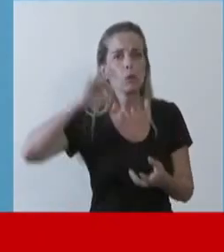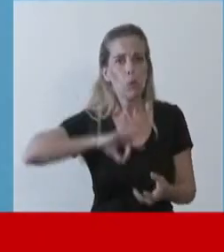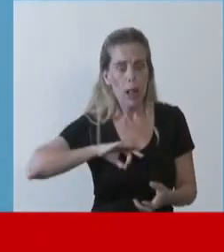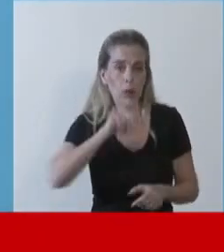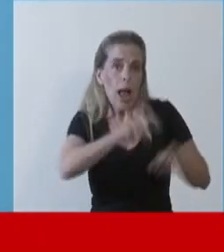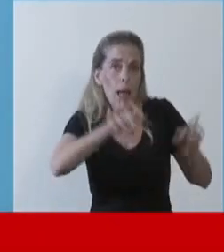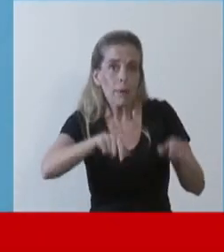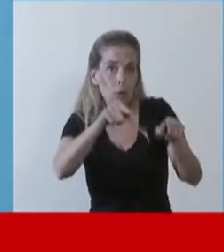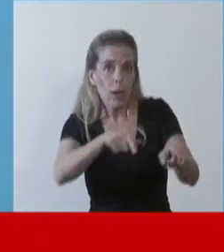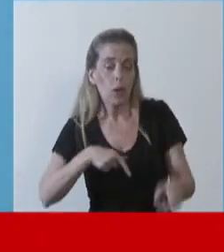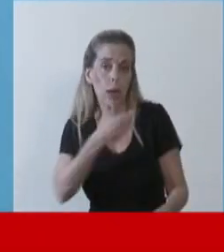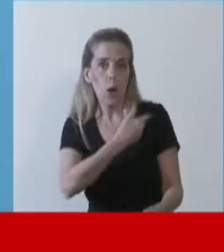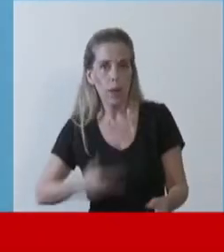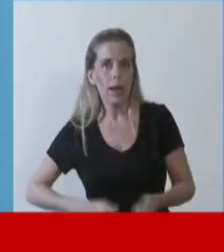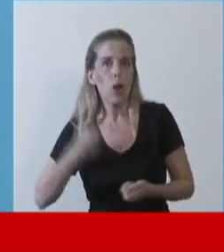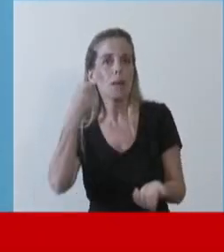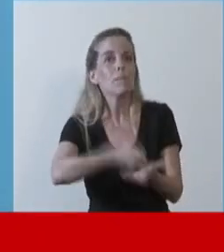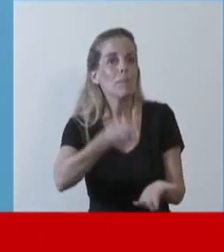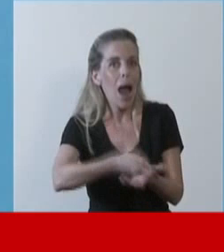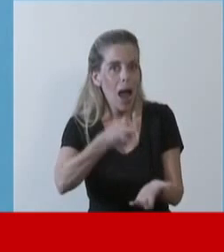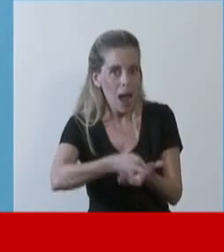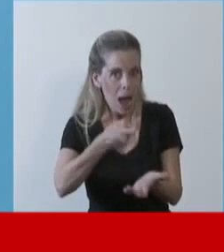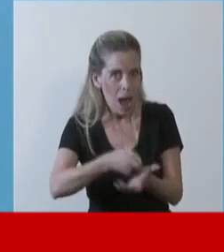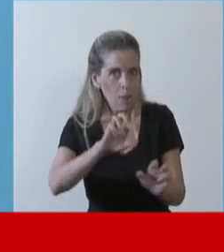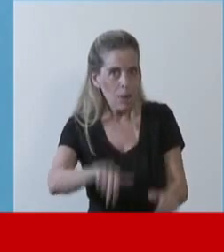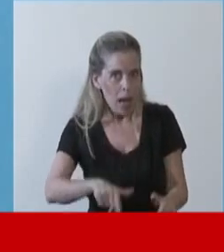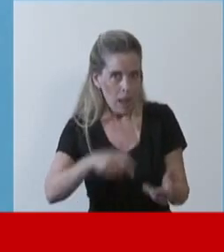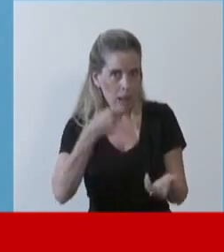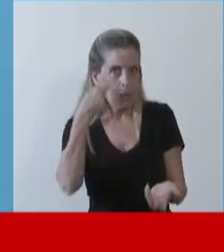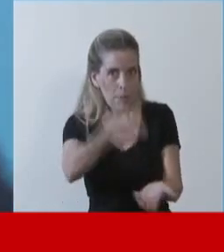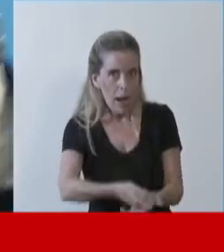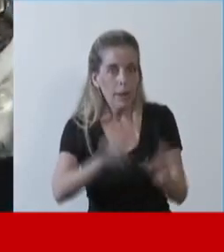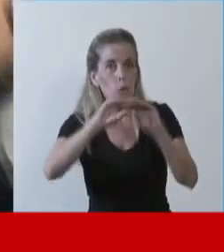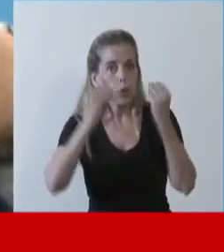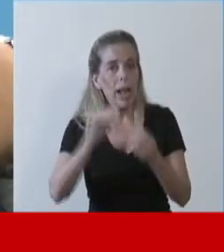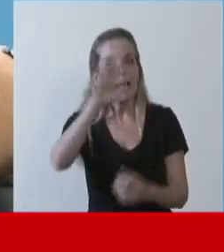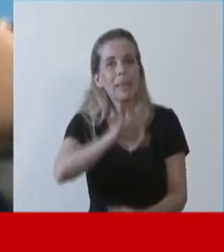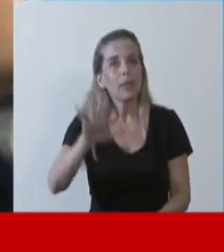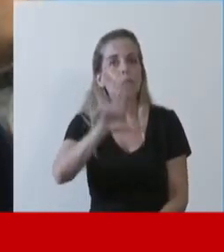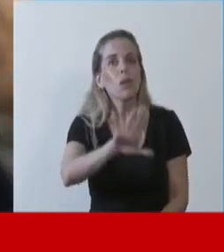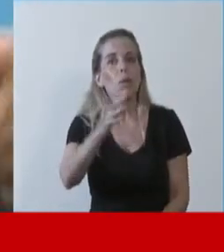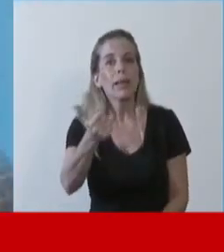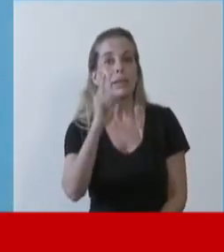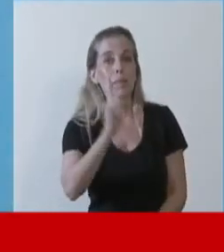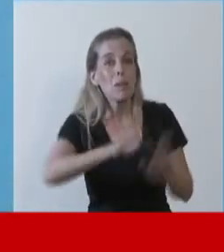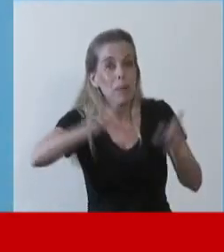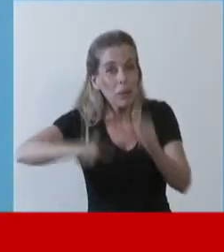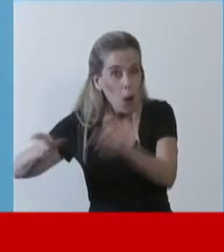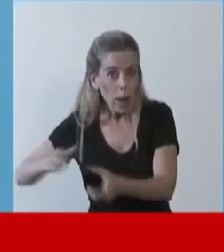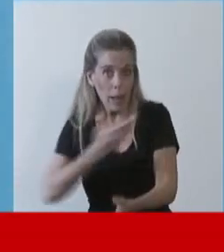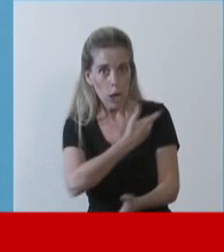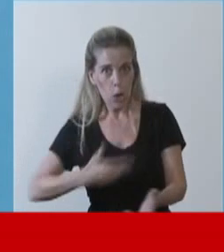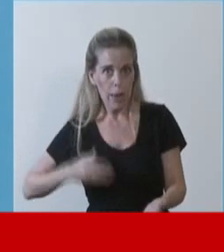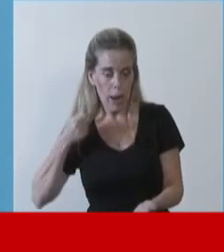perciben hoy planes sociales, estamos hablando de 556.000 personas que reciben planes sociales, lo que se llama